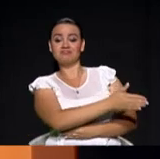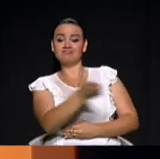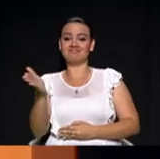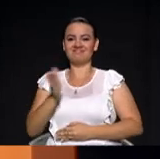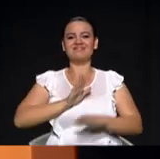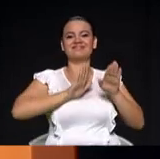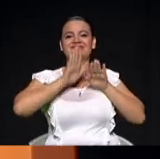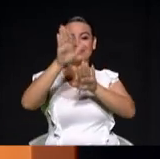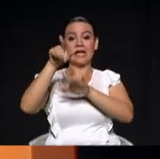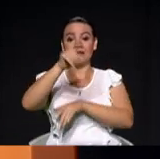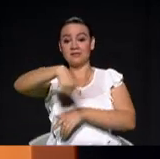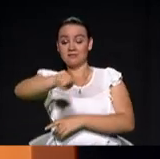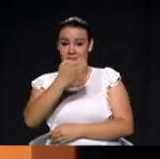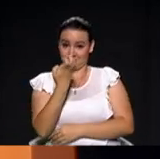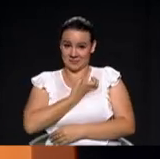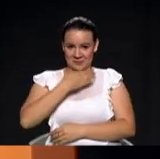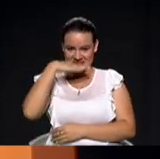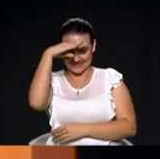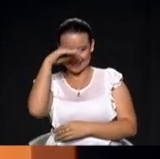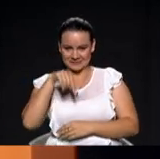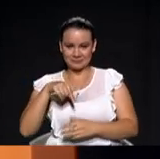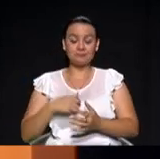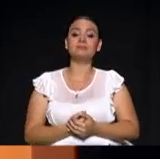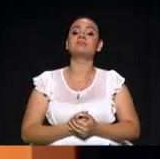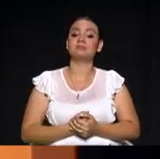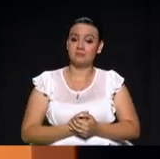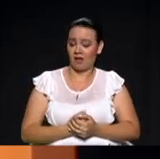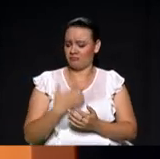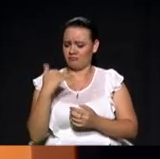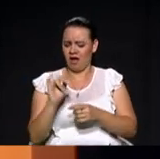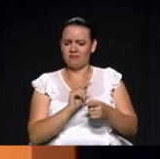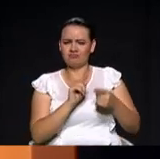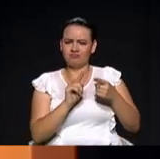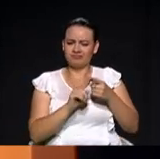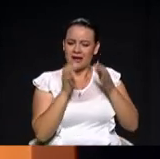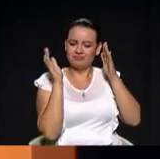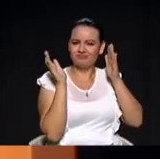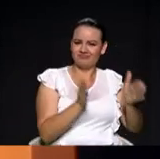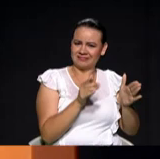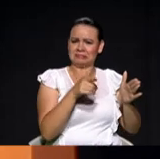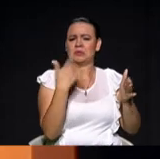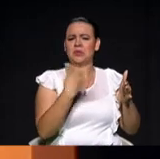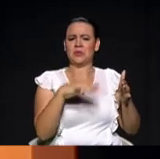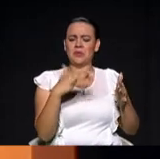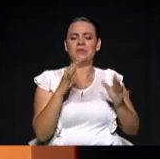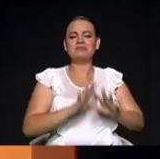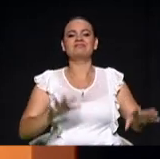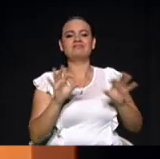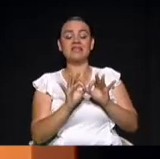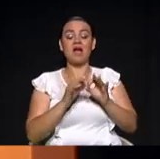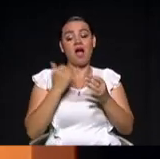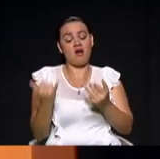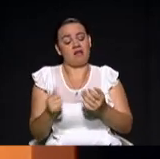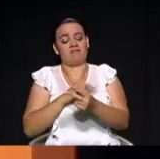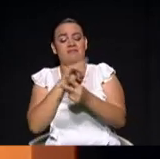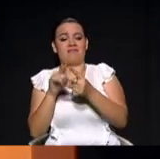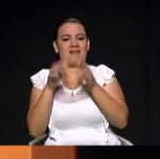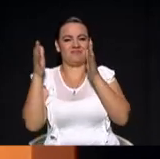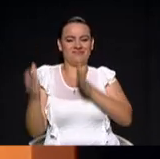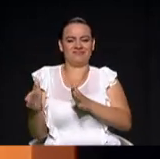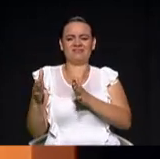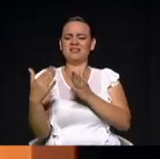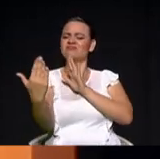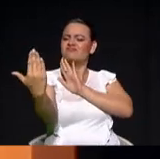medellín pues una parte muy importante ya tuvimos un primer bloque estamos en el desarrollo en el inicio de este segundo bloque para conocer más de cerca